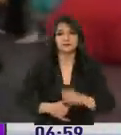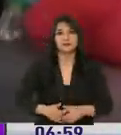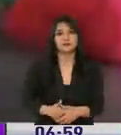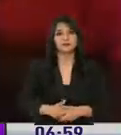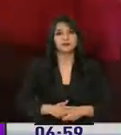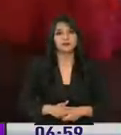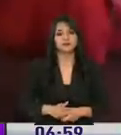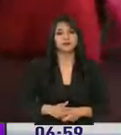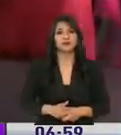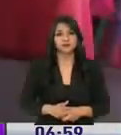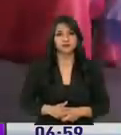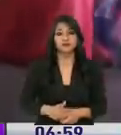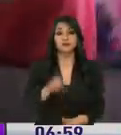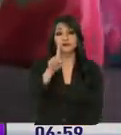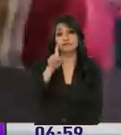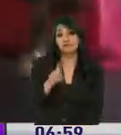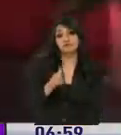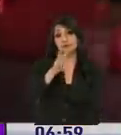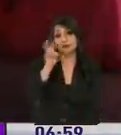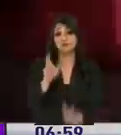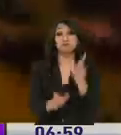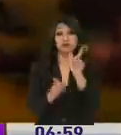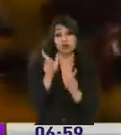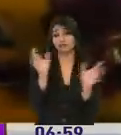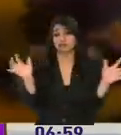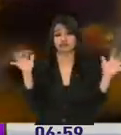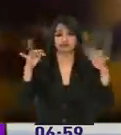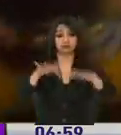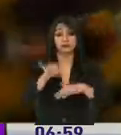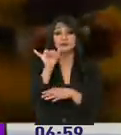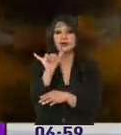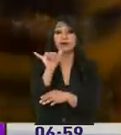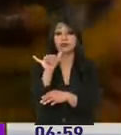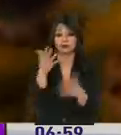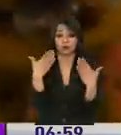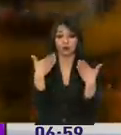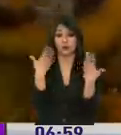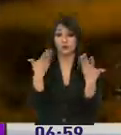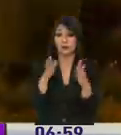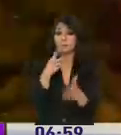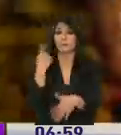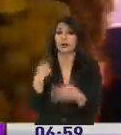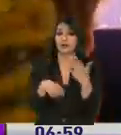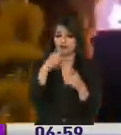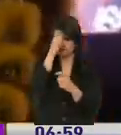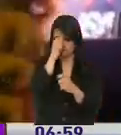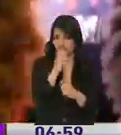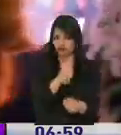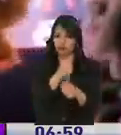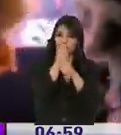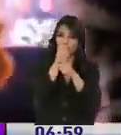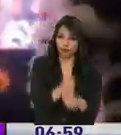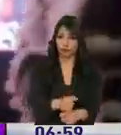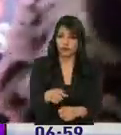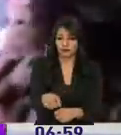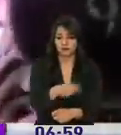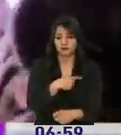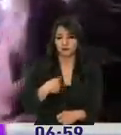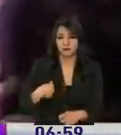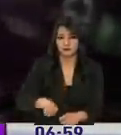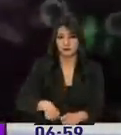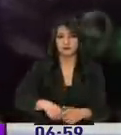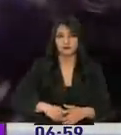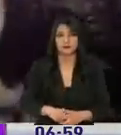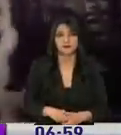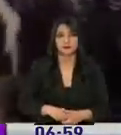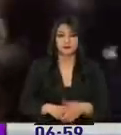China. Más de 1.200 personas se reunieron este sábado en Guayaquil para conmemorar la fundación del gigante asiático. Y el